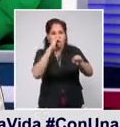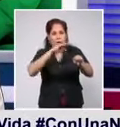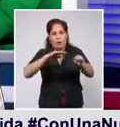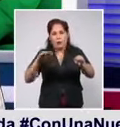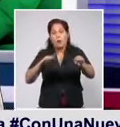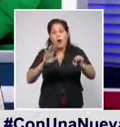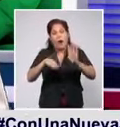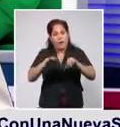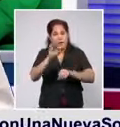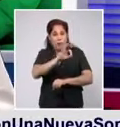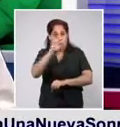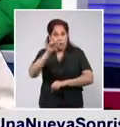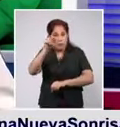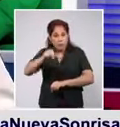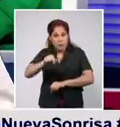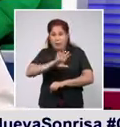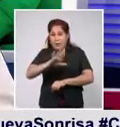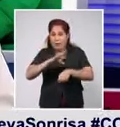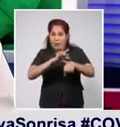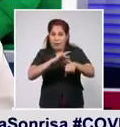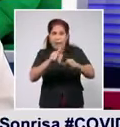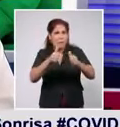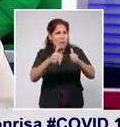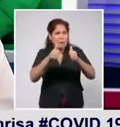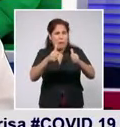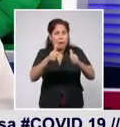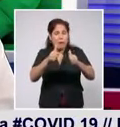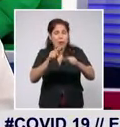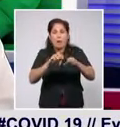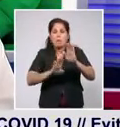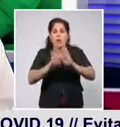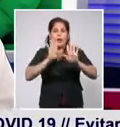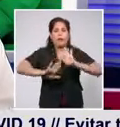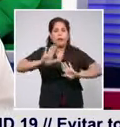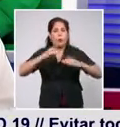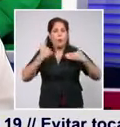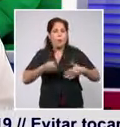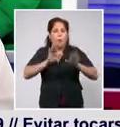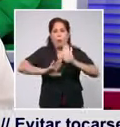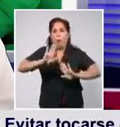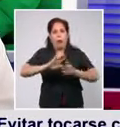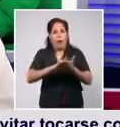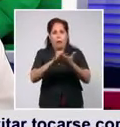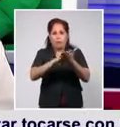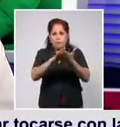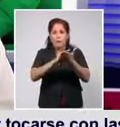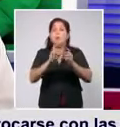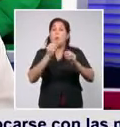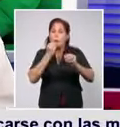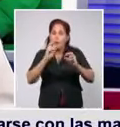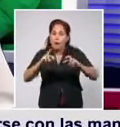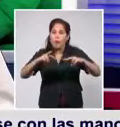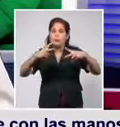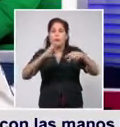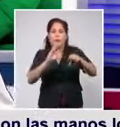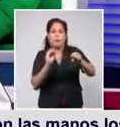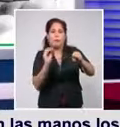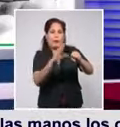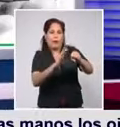de las que la padecen no desarrollan la inmunidad, bueno, pues están expuestos a adquirir la